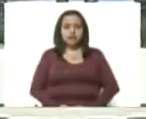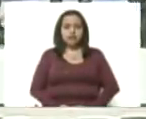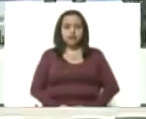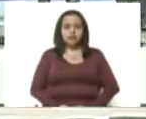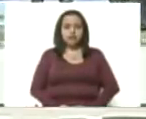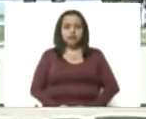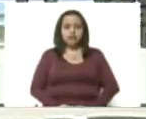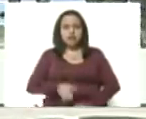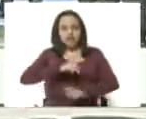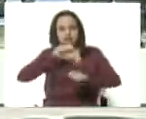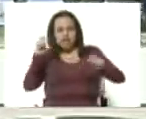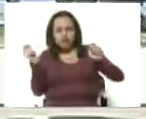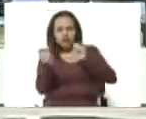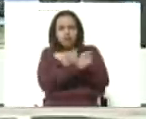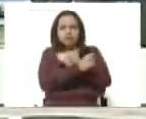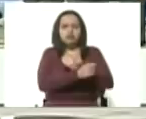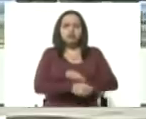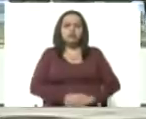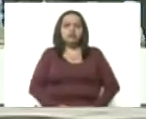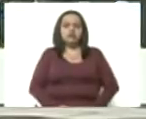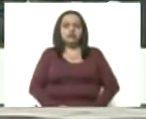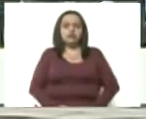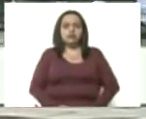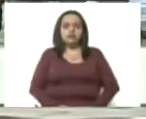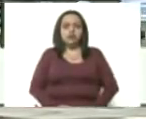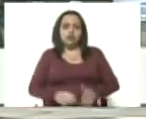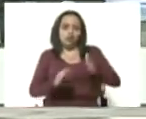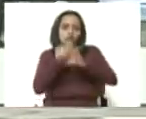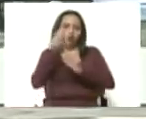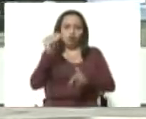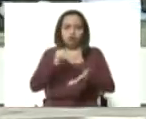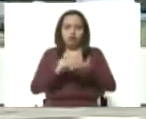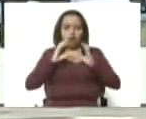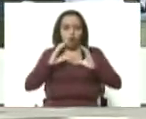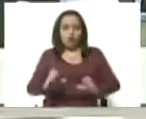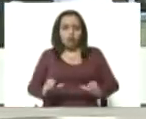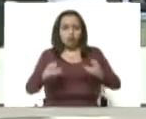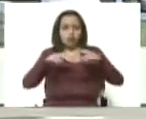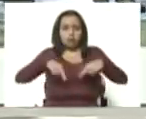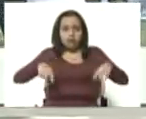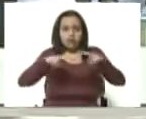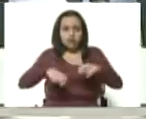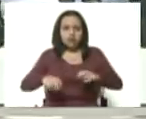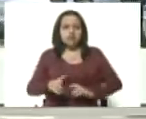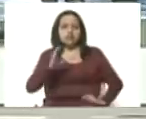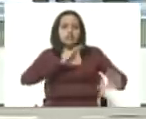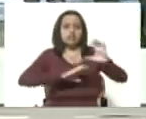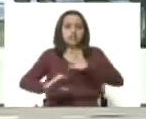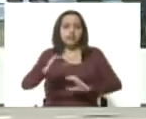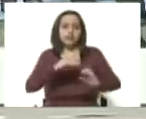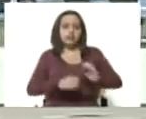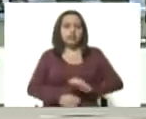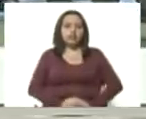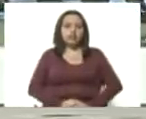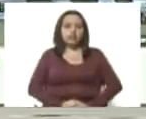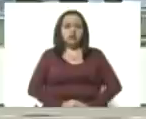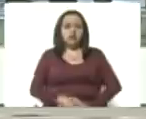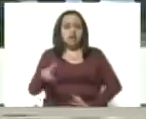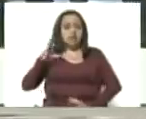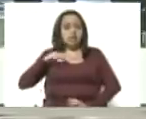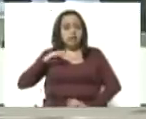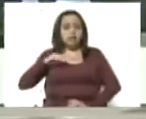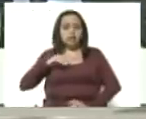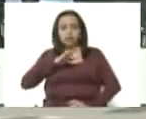y la transformación y refundación del Cuerpo de Investigaciones Científicas Penales y Criminalísticas con todo